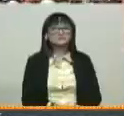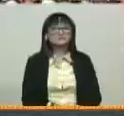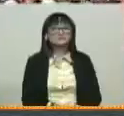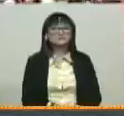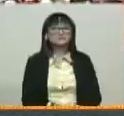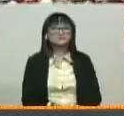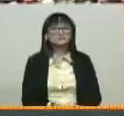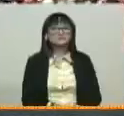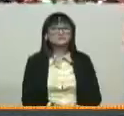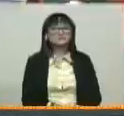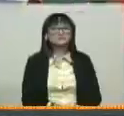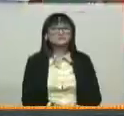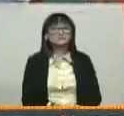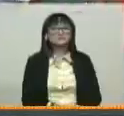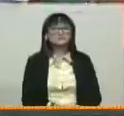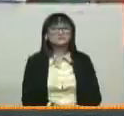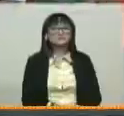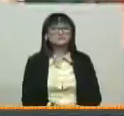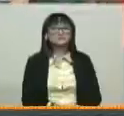Él dice,